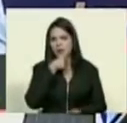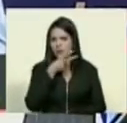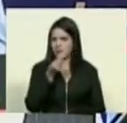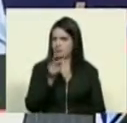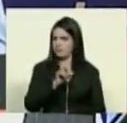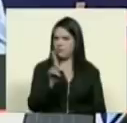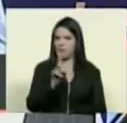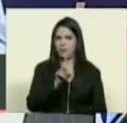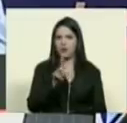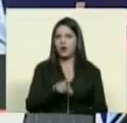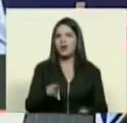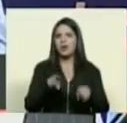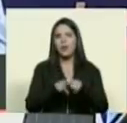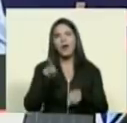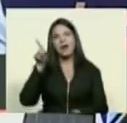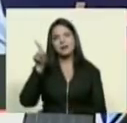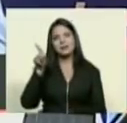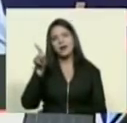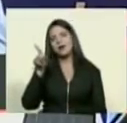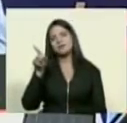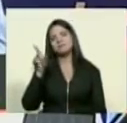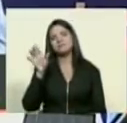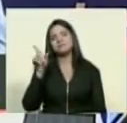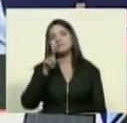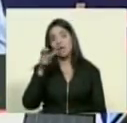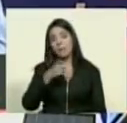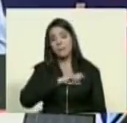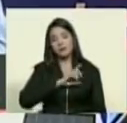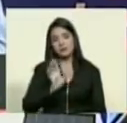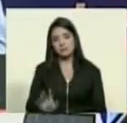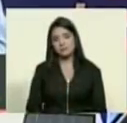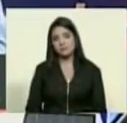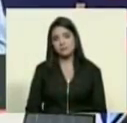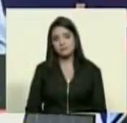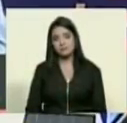hizo el señor Rajoy en Cataluña.